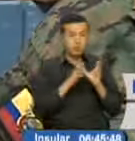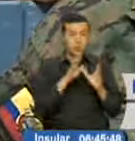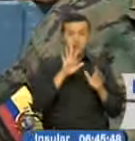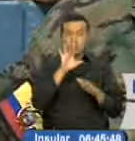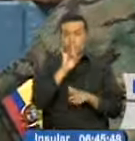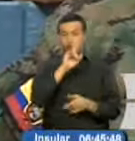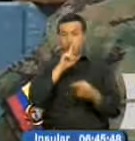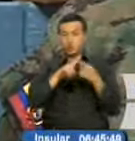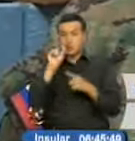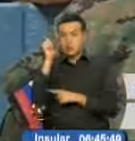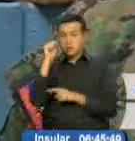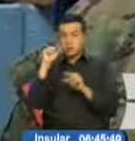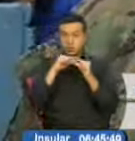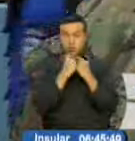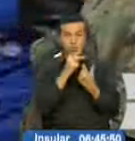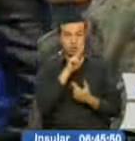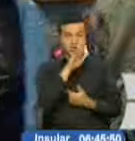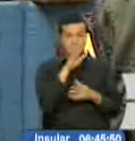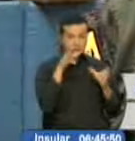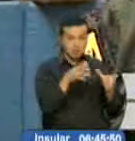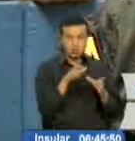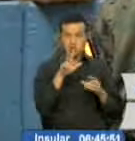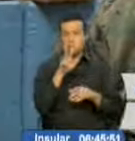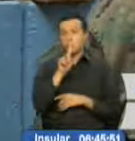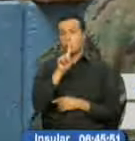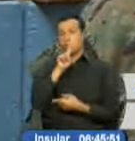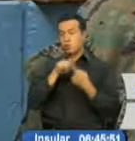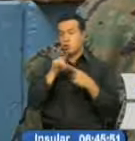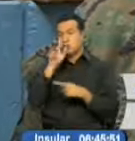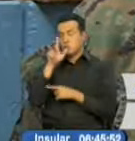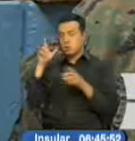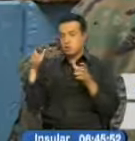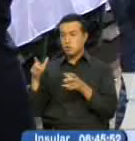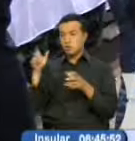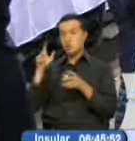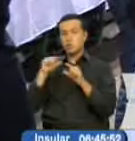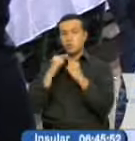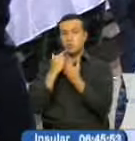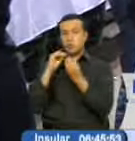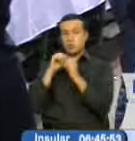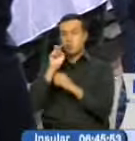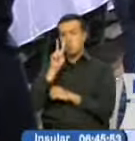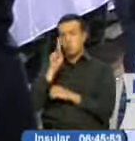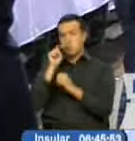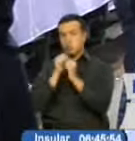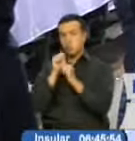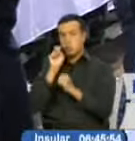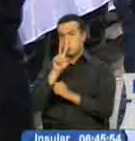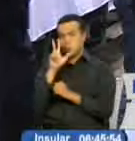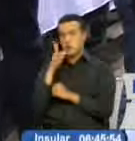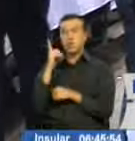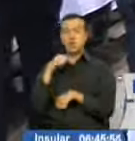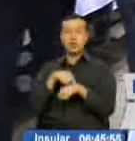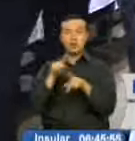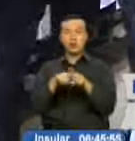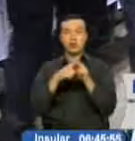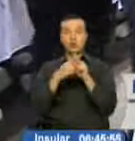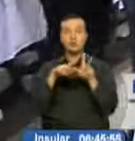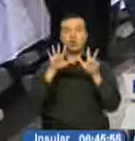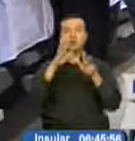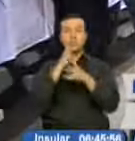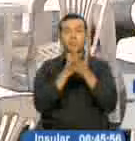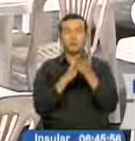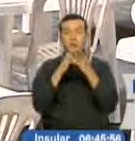8 a la 10, Alianza País, y de la puerta 1 a la 3, Creo. El proceso iniciará a las 8:30 de la mañana de